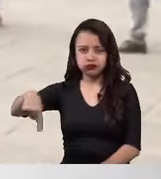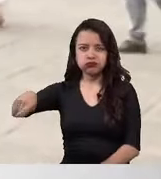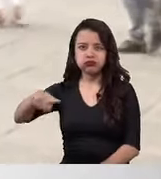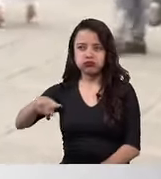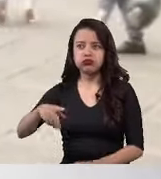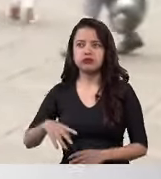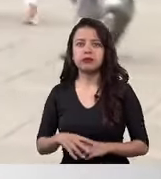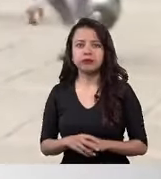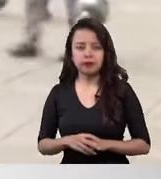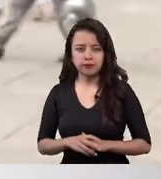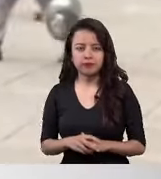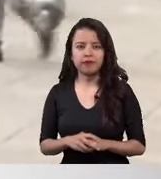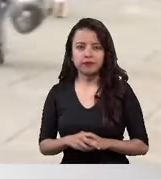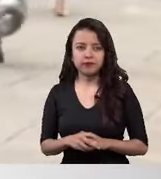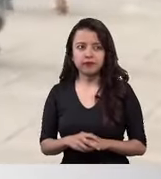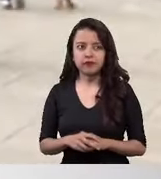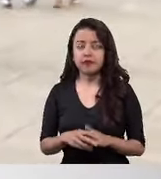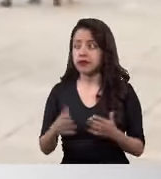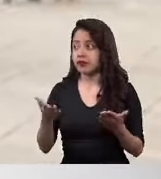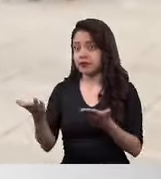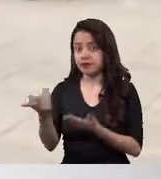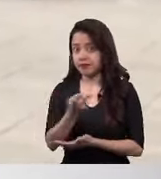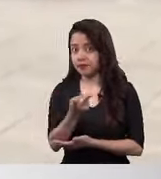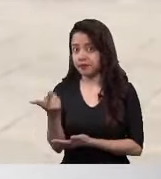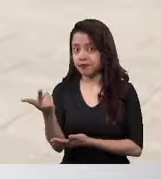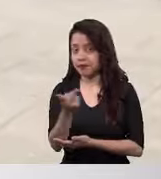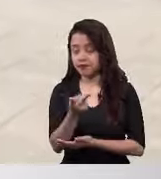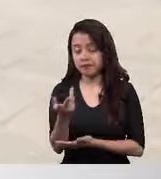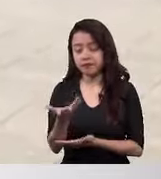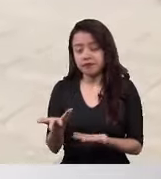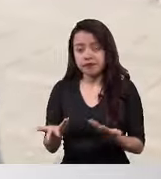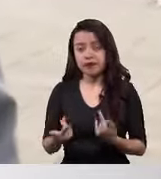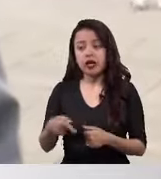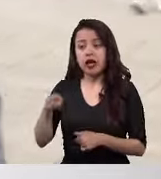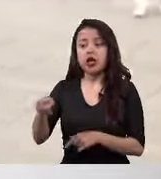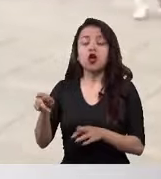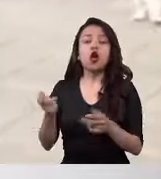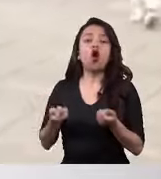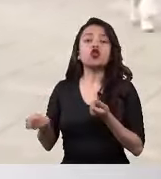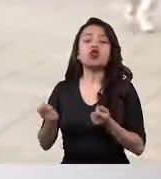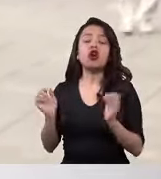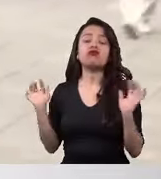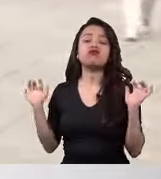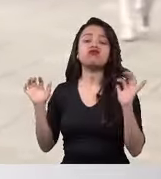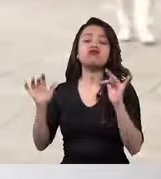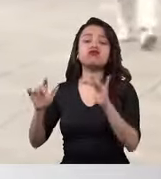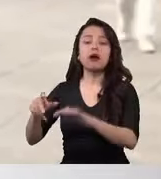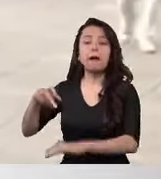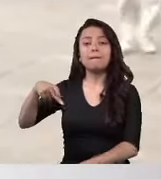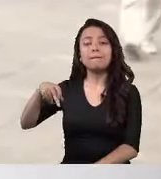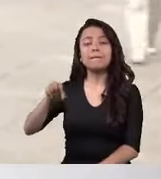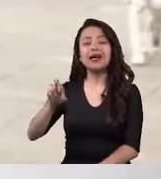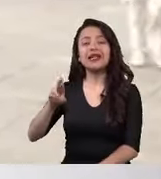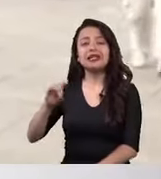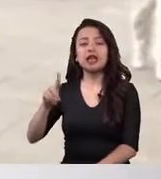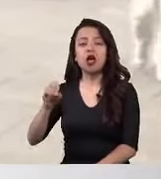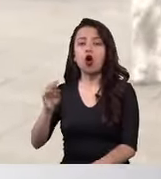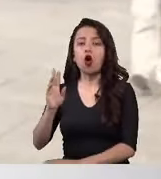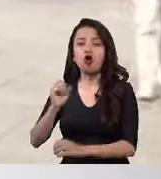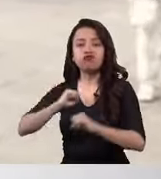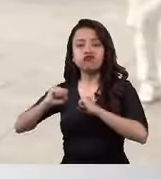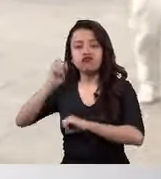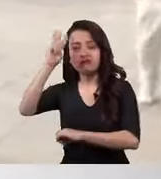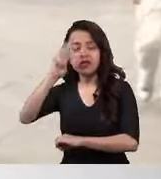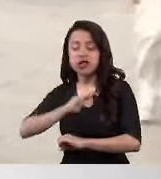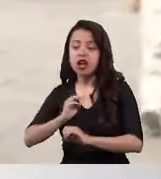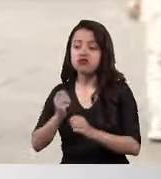operación militar Perseo, que permitió recobrar en esa población por lo menos la tranquilidad y el control. Pero